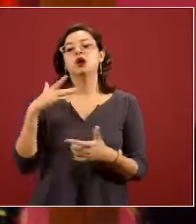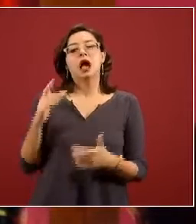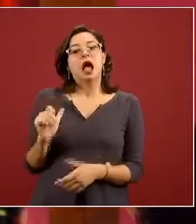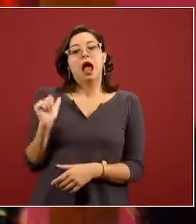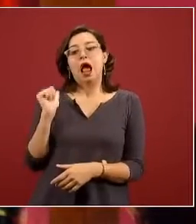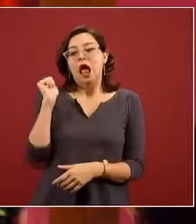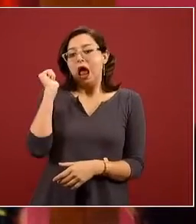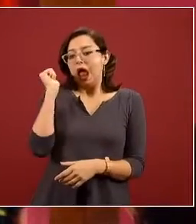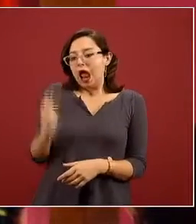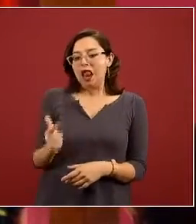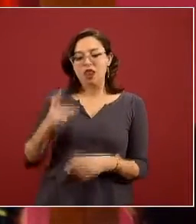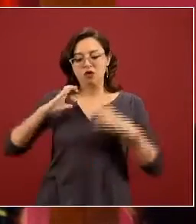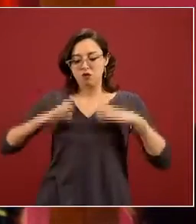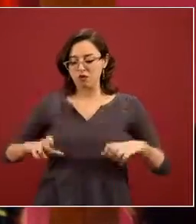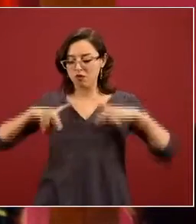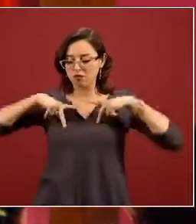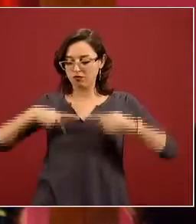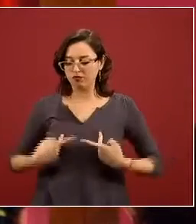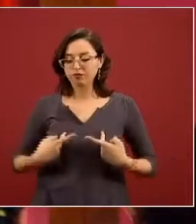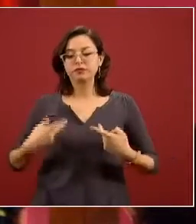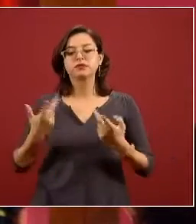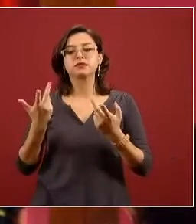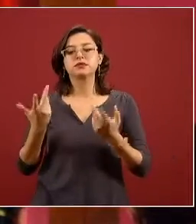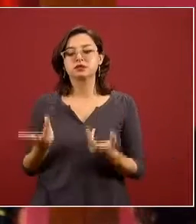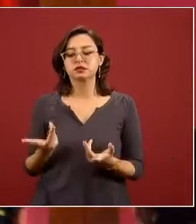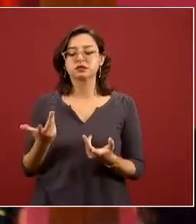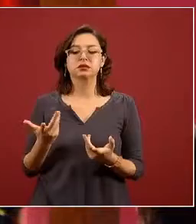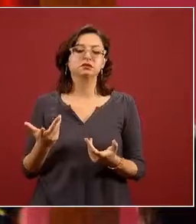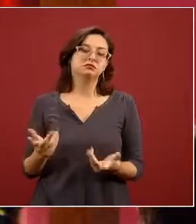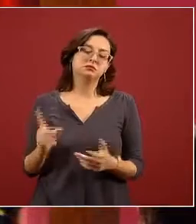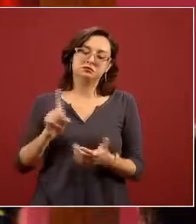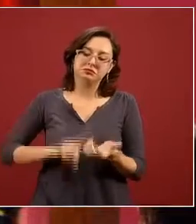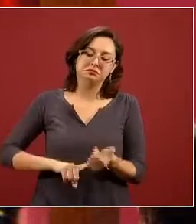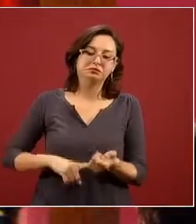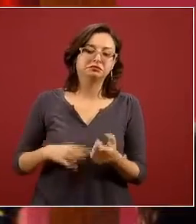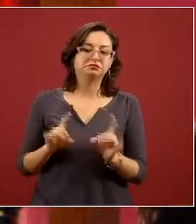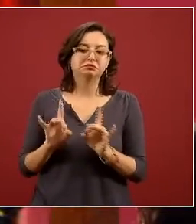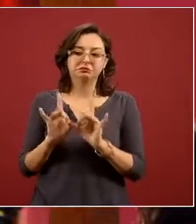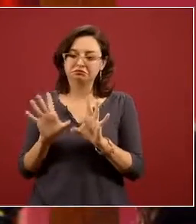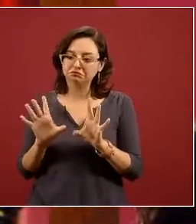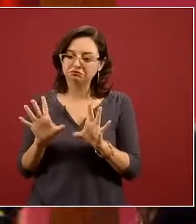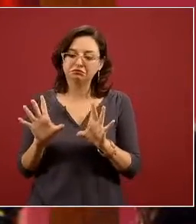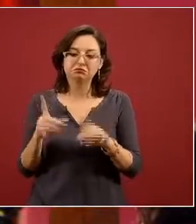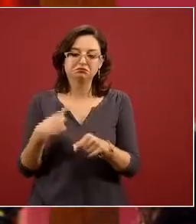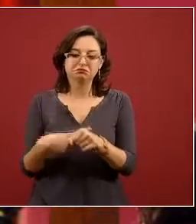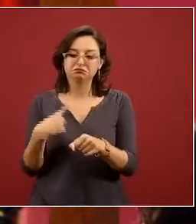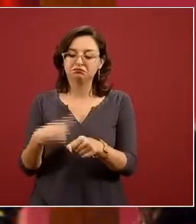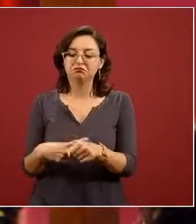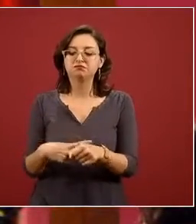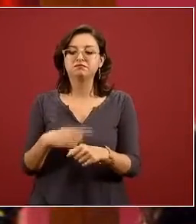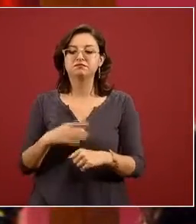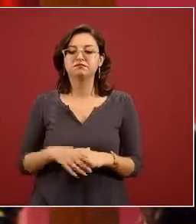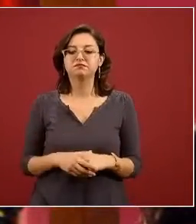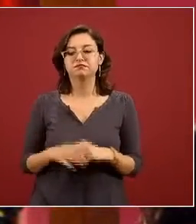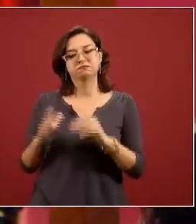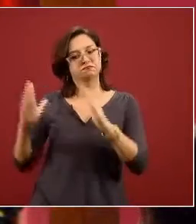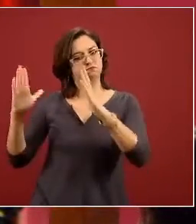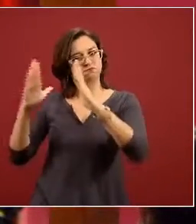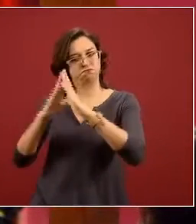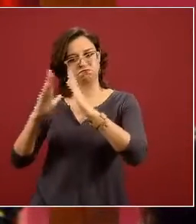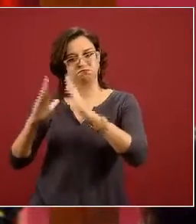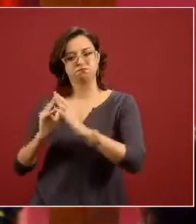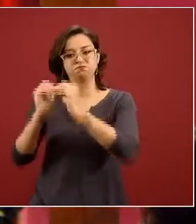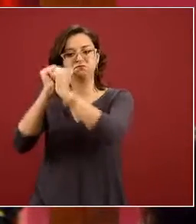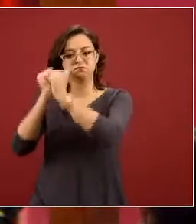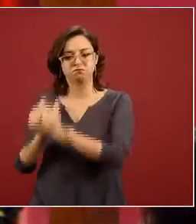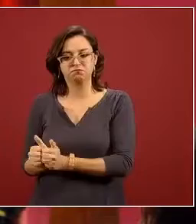de inmunosupresión, ya sea producida o ya sea producto de alguna enfermedad, a quedarse